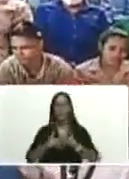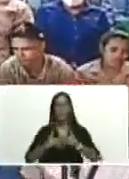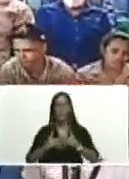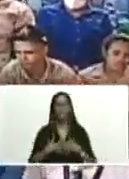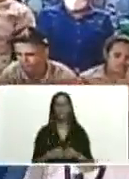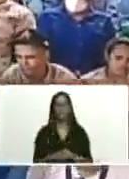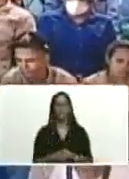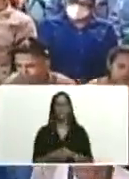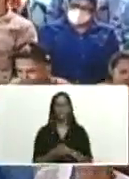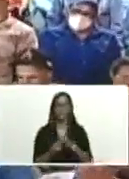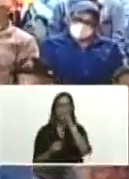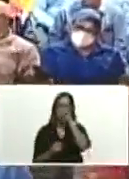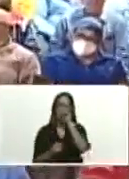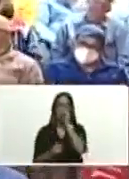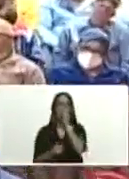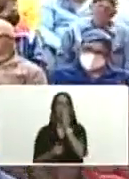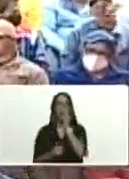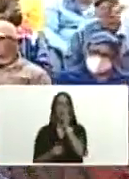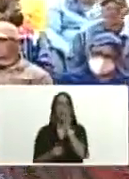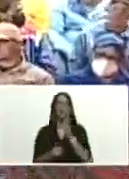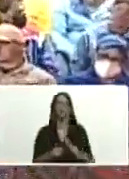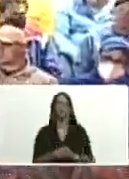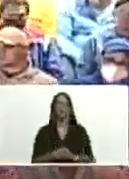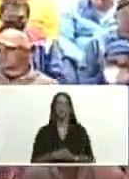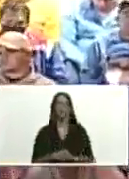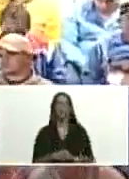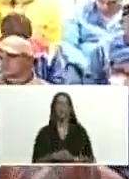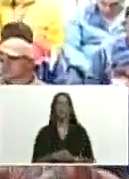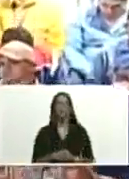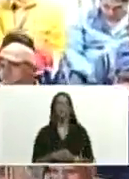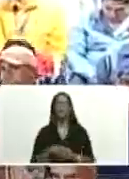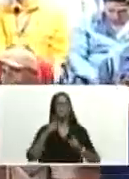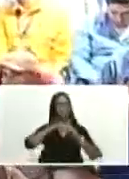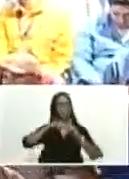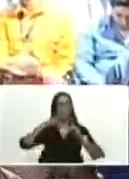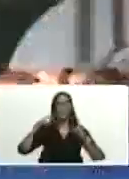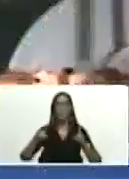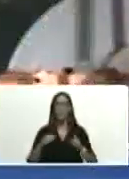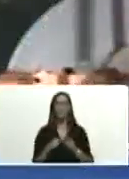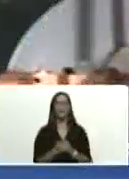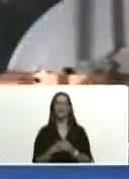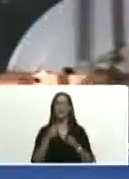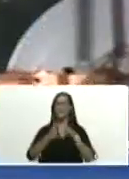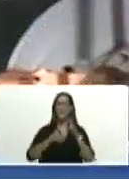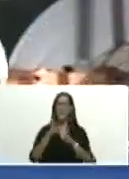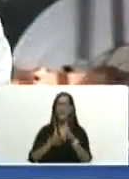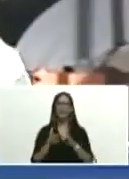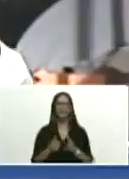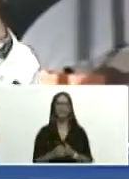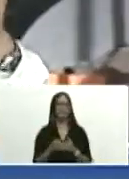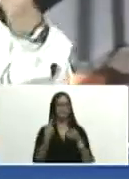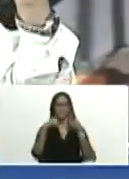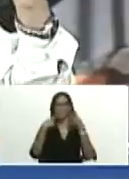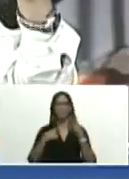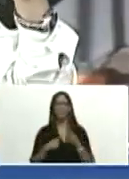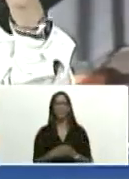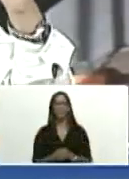en vacilón en corpoelec en el metro etcétera